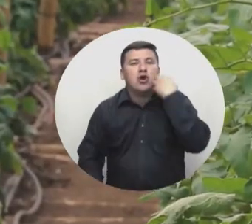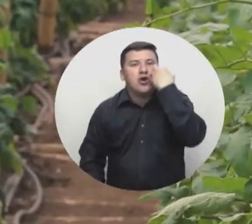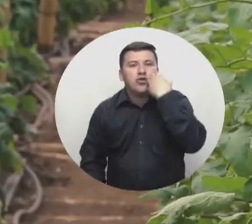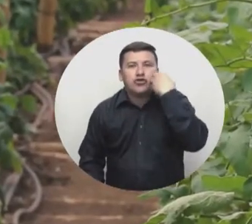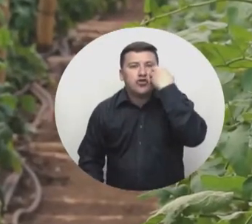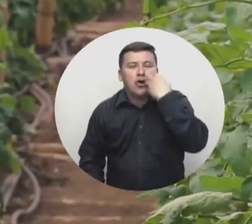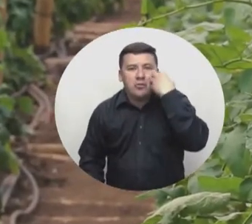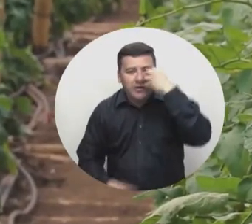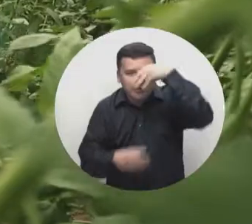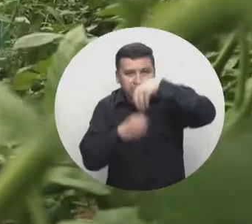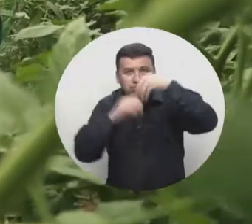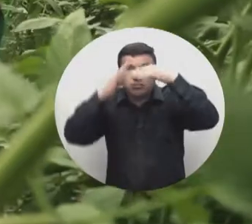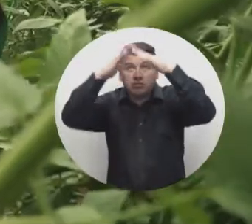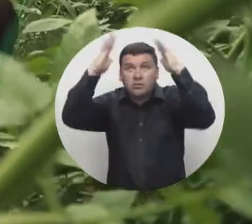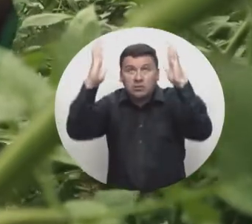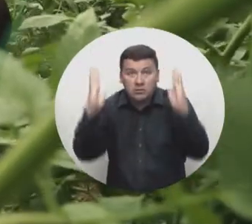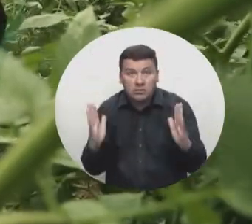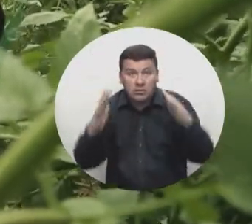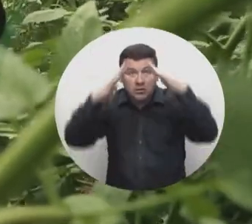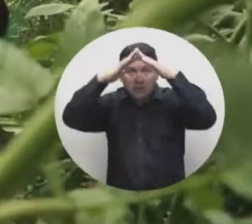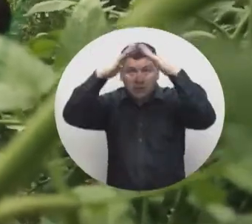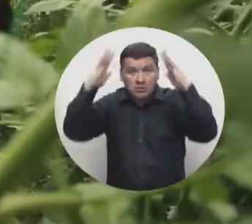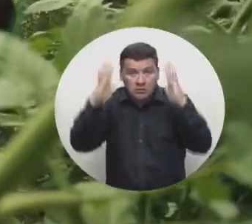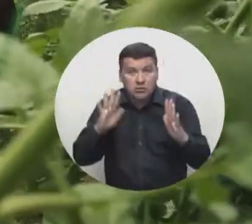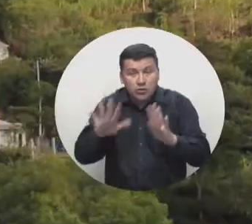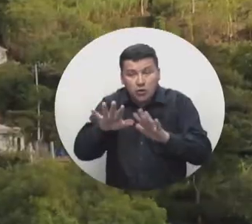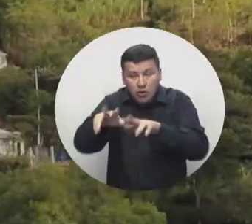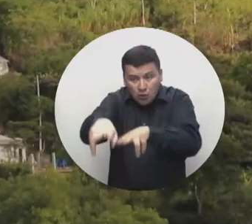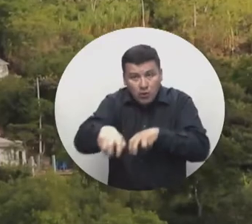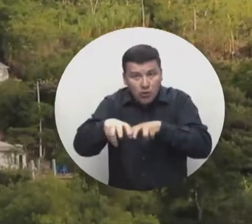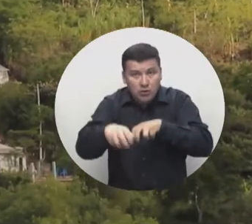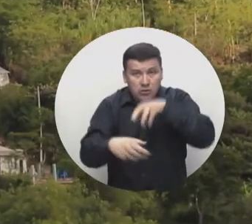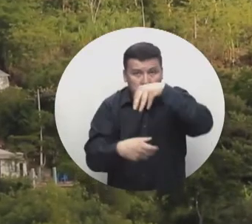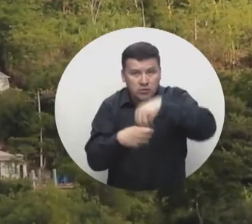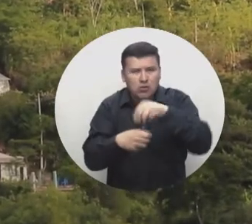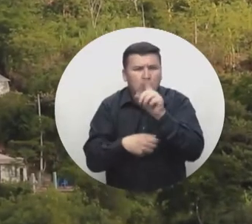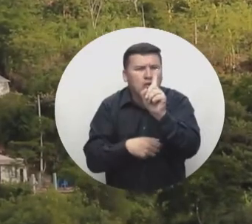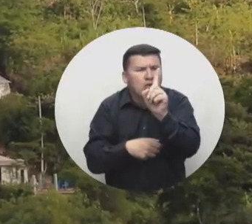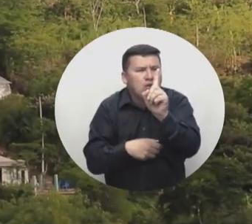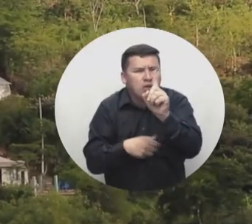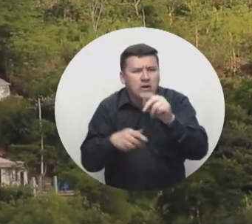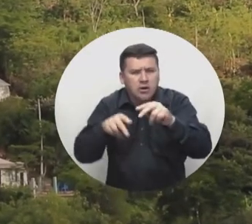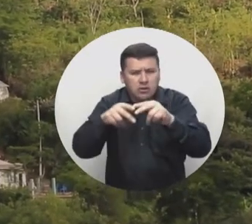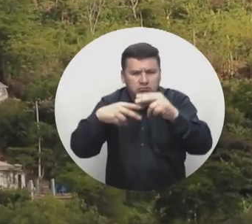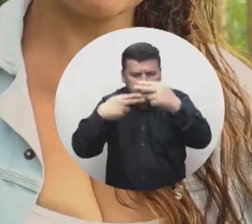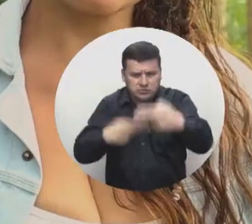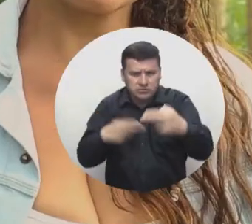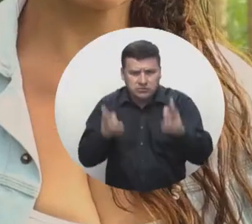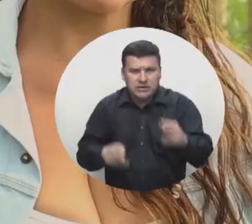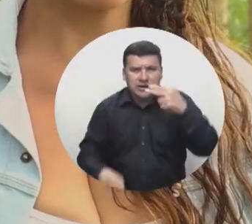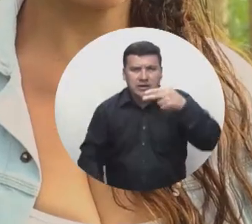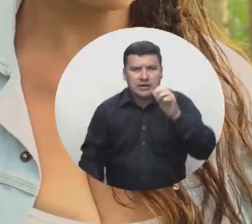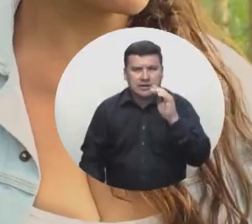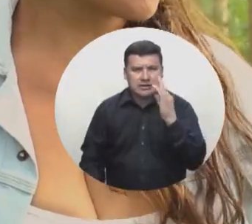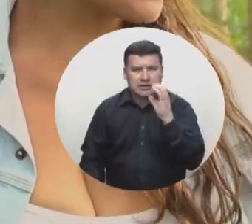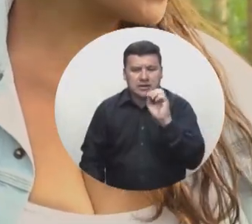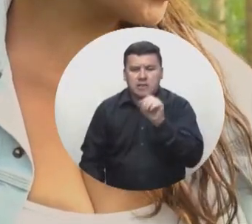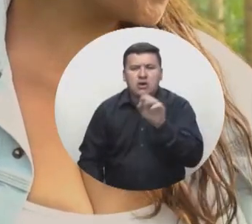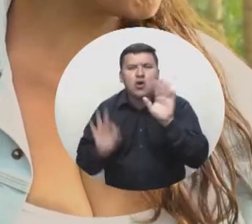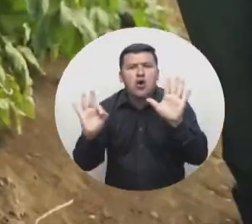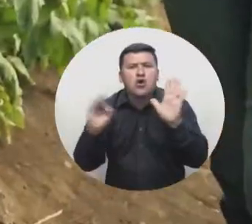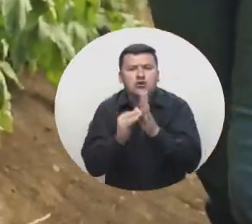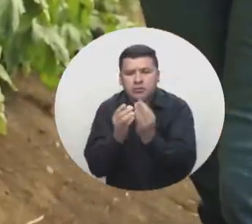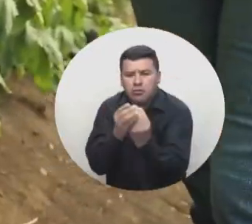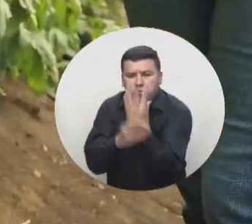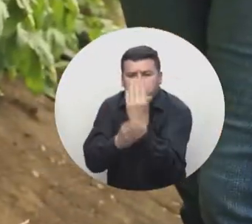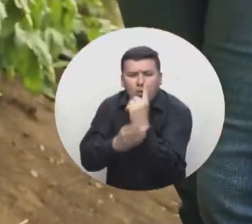proyecto productivo es el tomate de mesa bajo invernadero. Este cultivo tiene una hectárea y está con